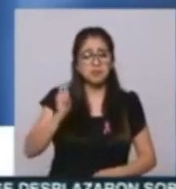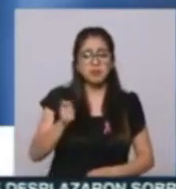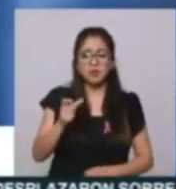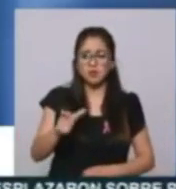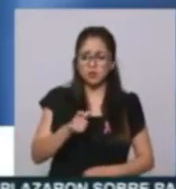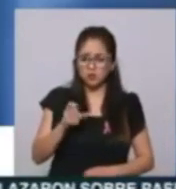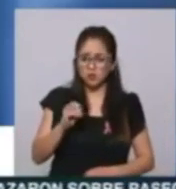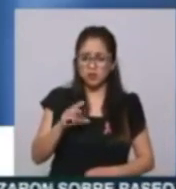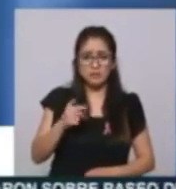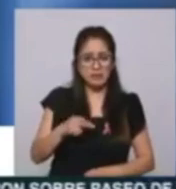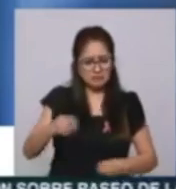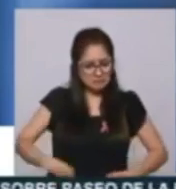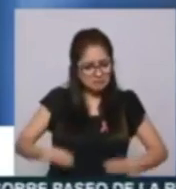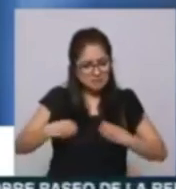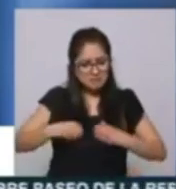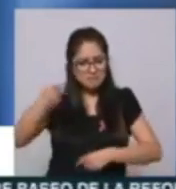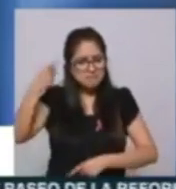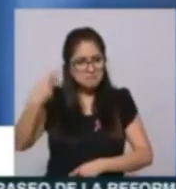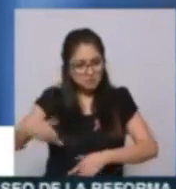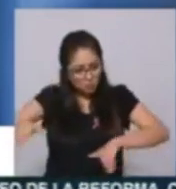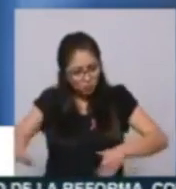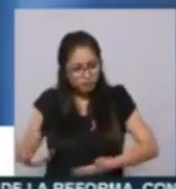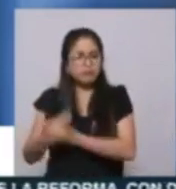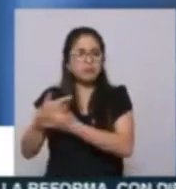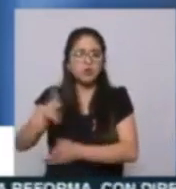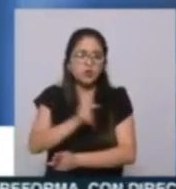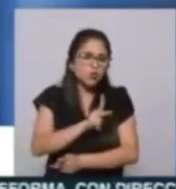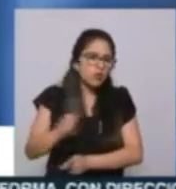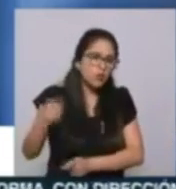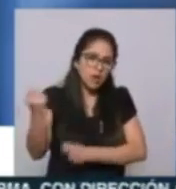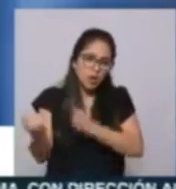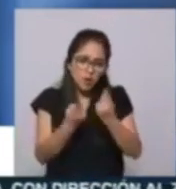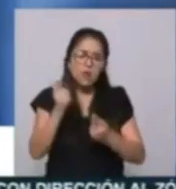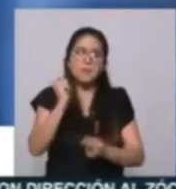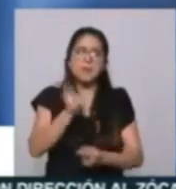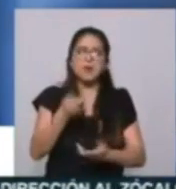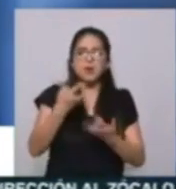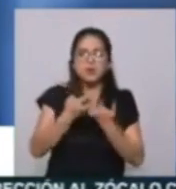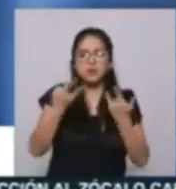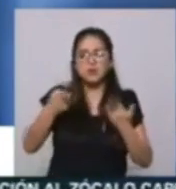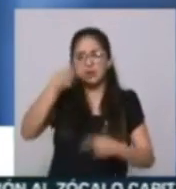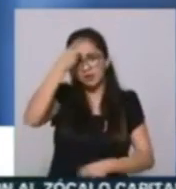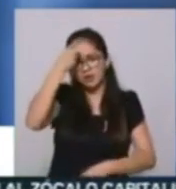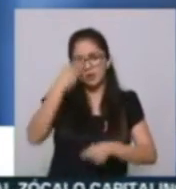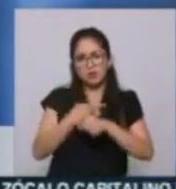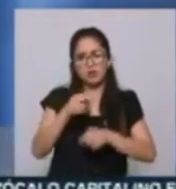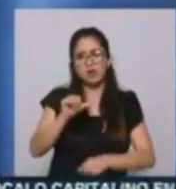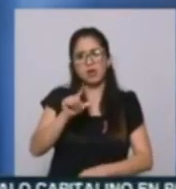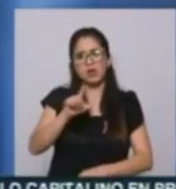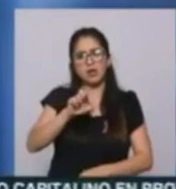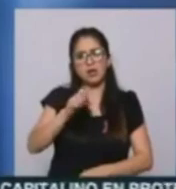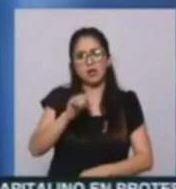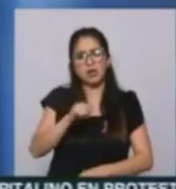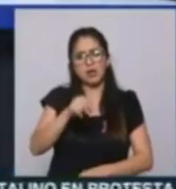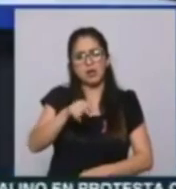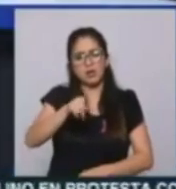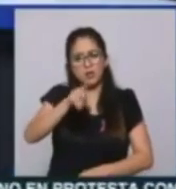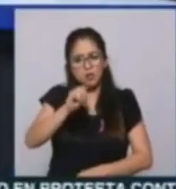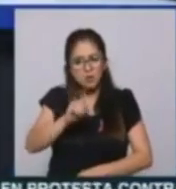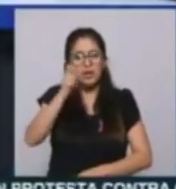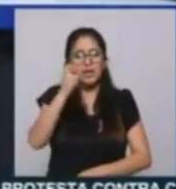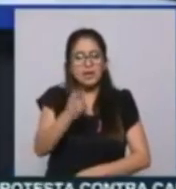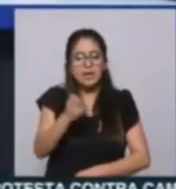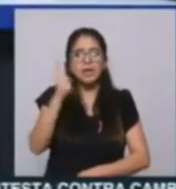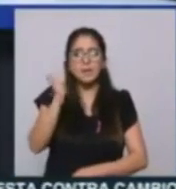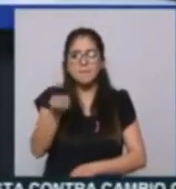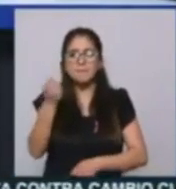están apoyando. La historia, gracias al director Alejandro Linares, que él se